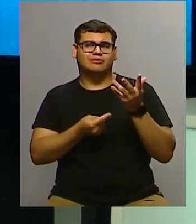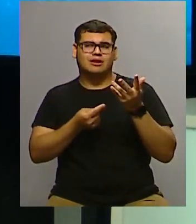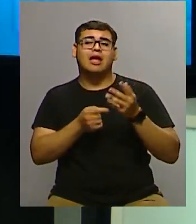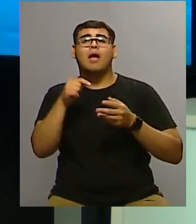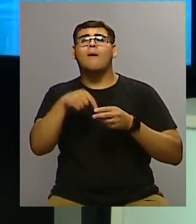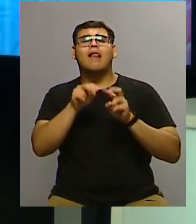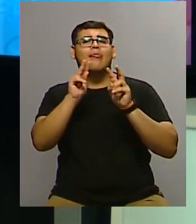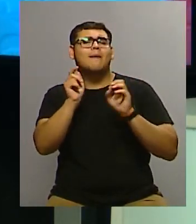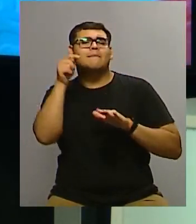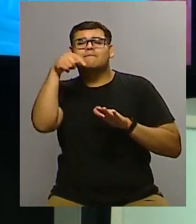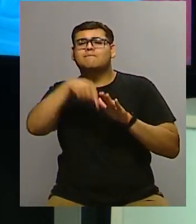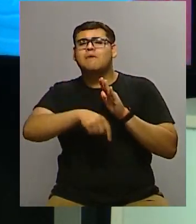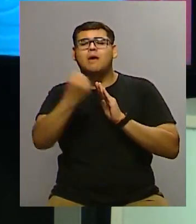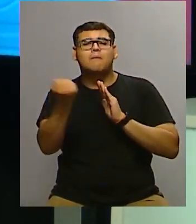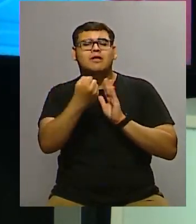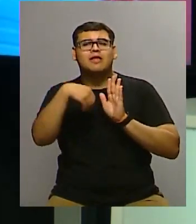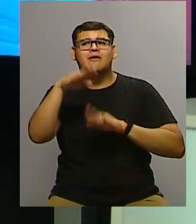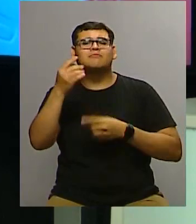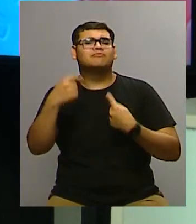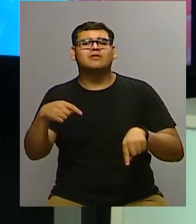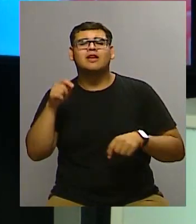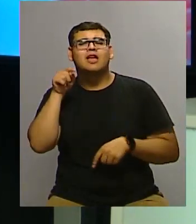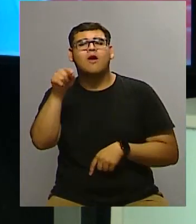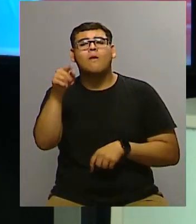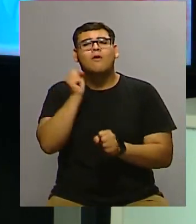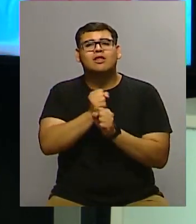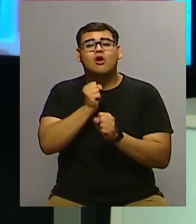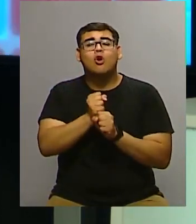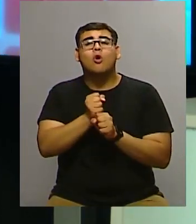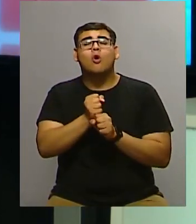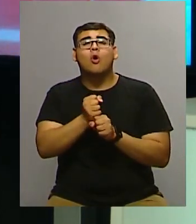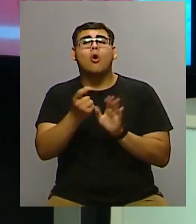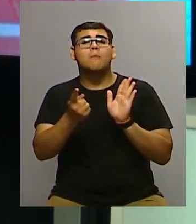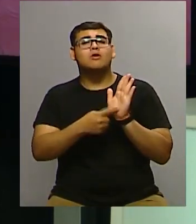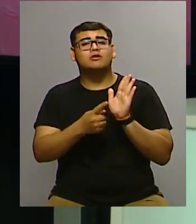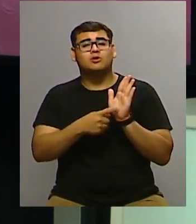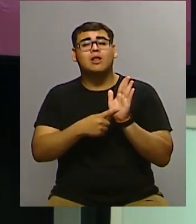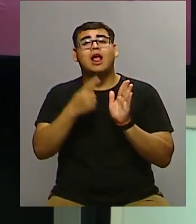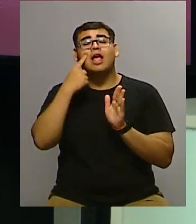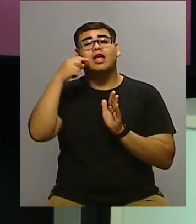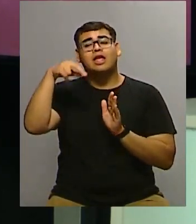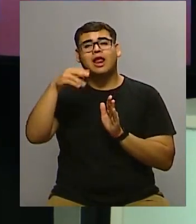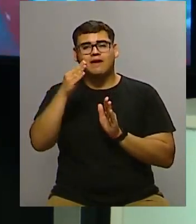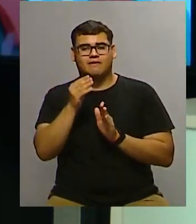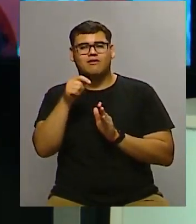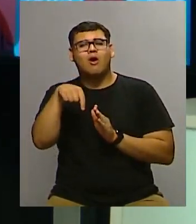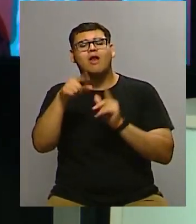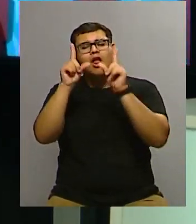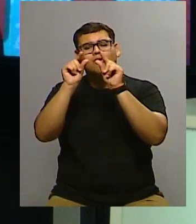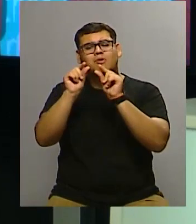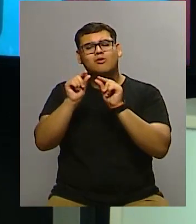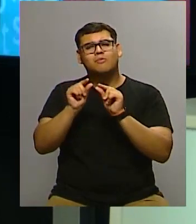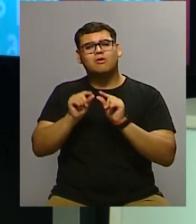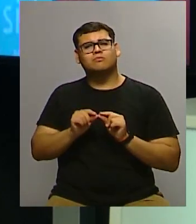de lleno en lo que hoy por hoy llevas adelante, que es tu tarea como titular del INB. Y estuvimos mirando números y mirábamos,